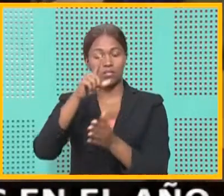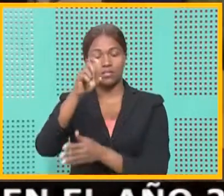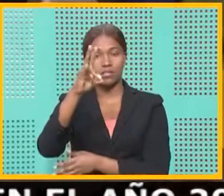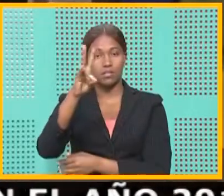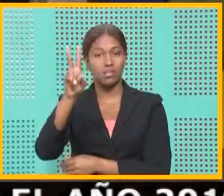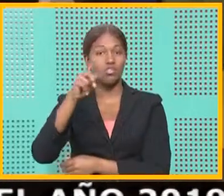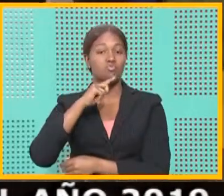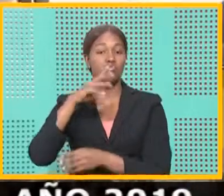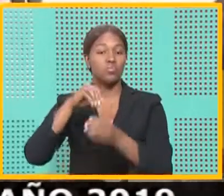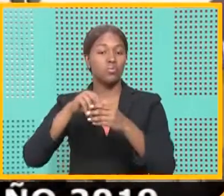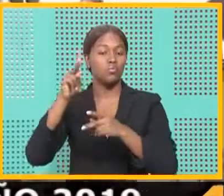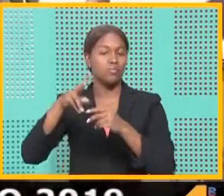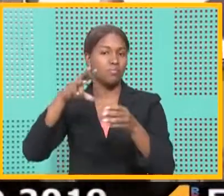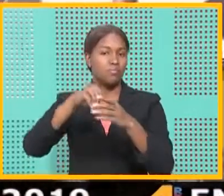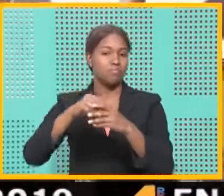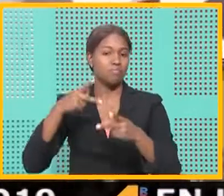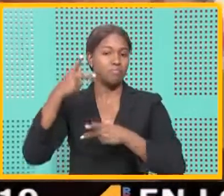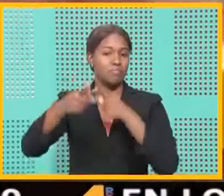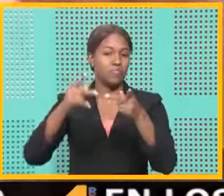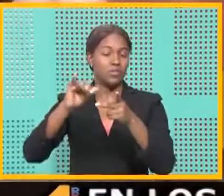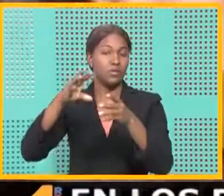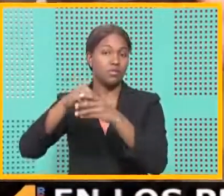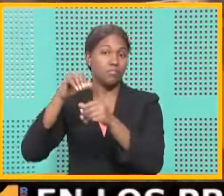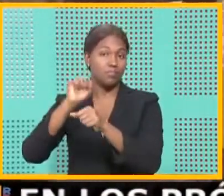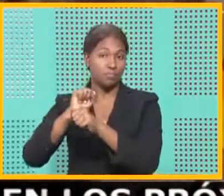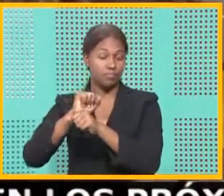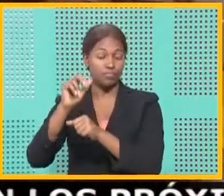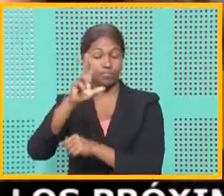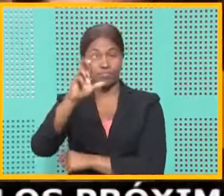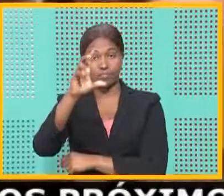1.117.172 fueron pasajeros, cruceristas, y